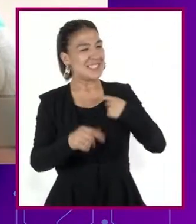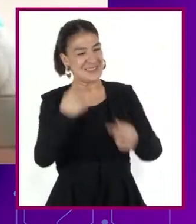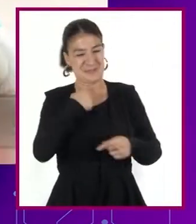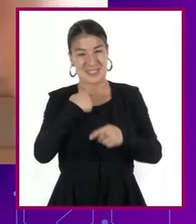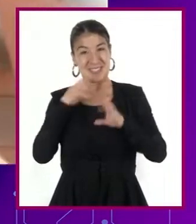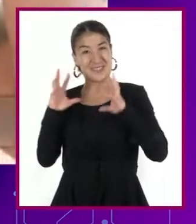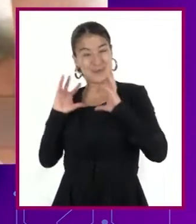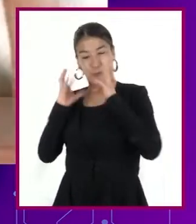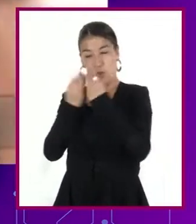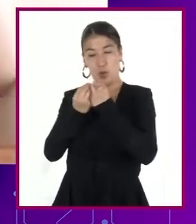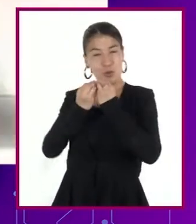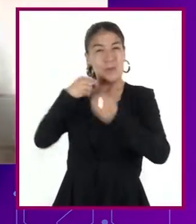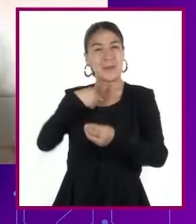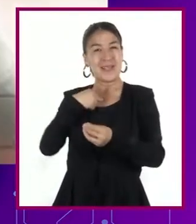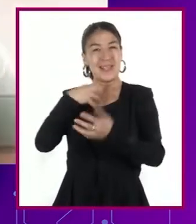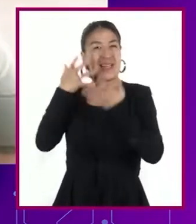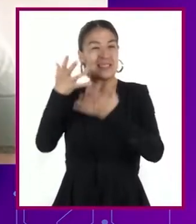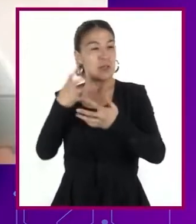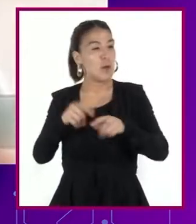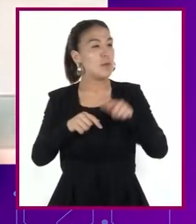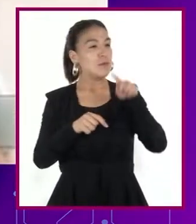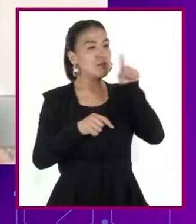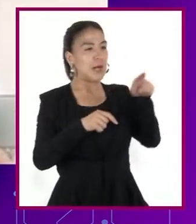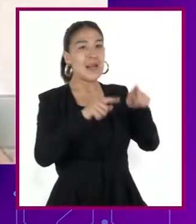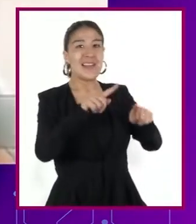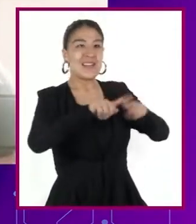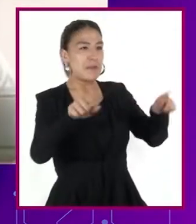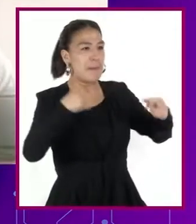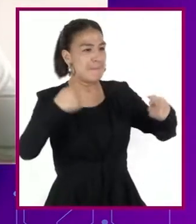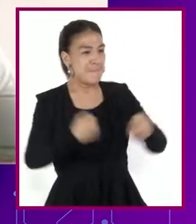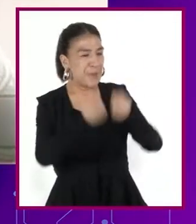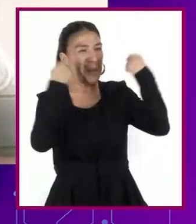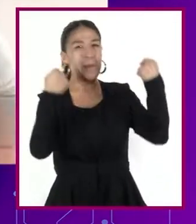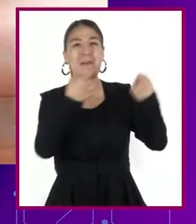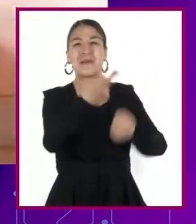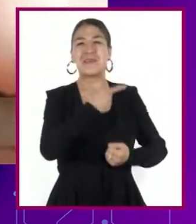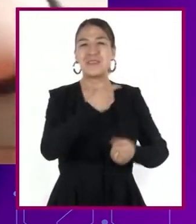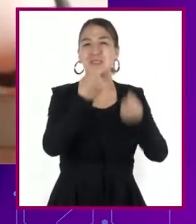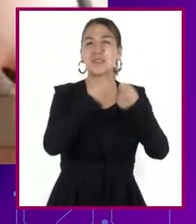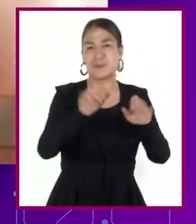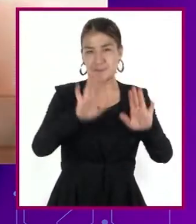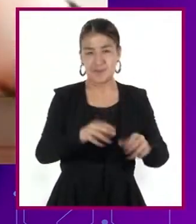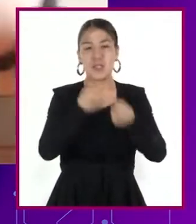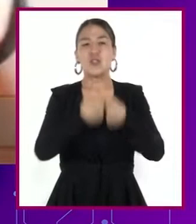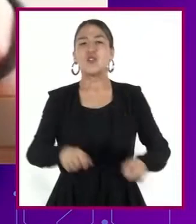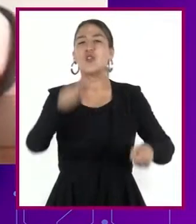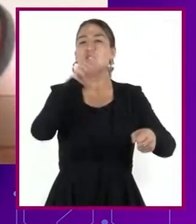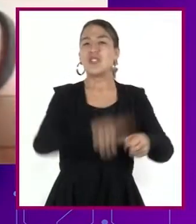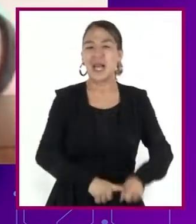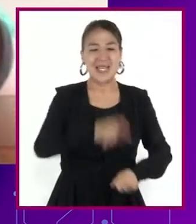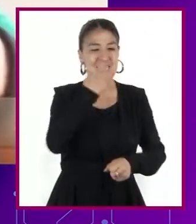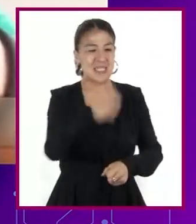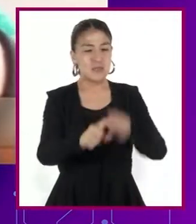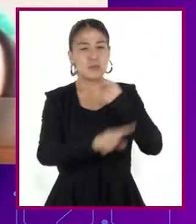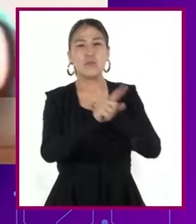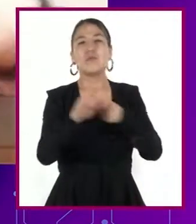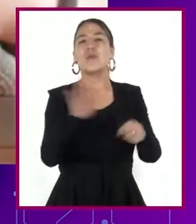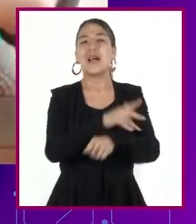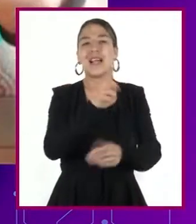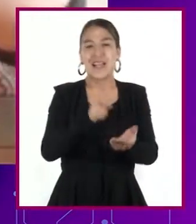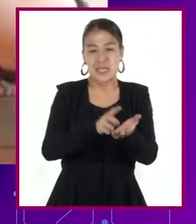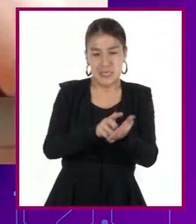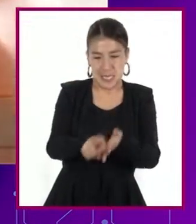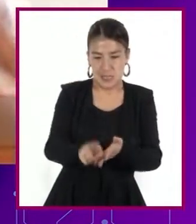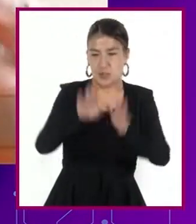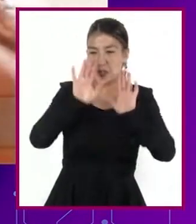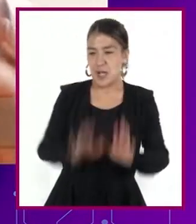surgen los conflictos. Los conflictos sociales nacen por una razón, porque los derechos no están cubiertos, es